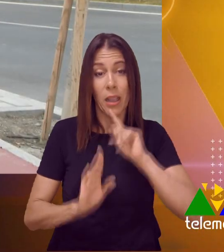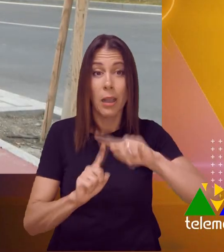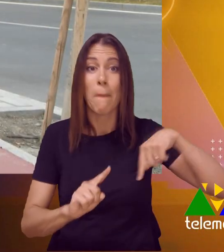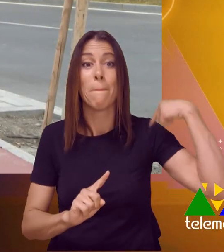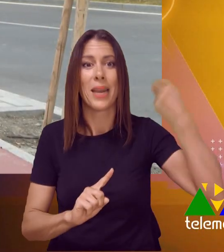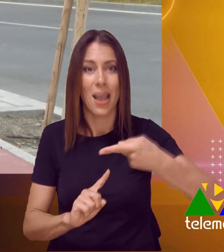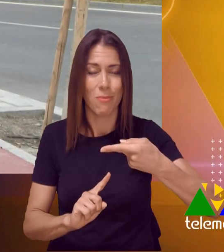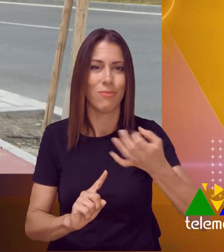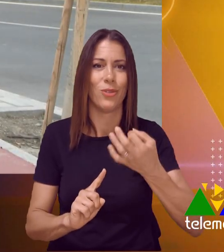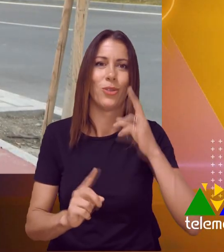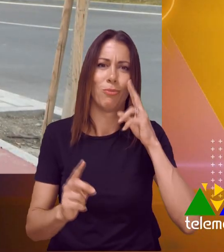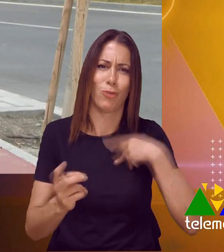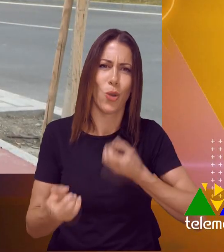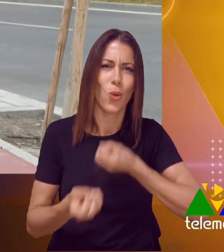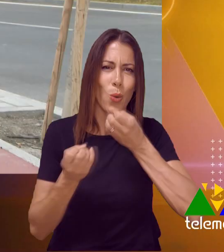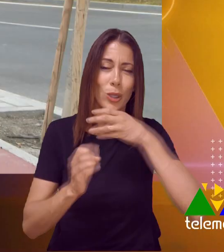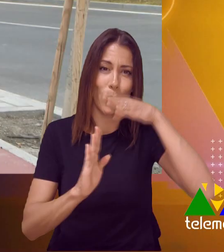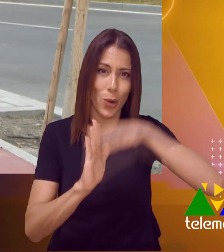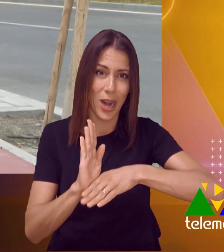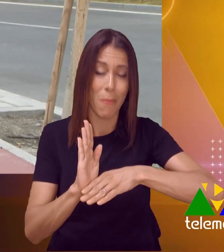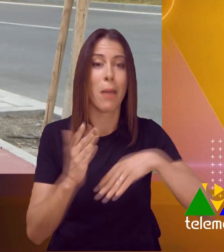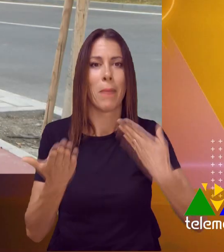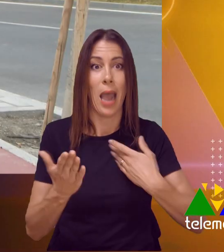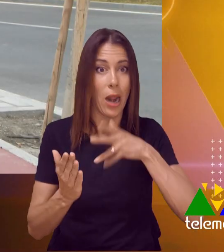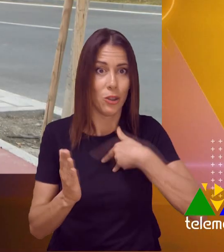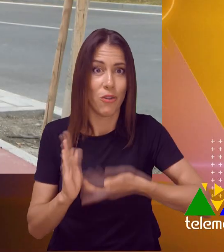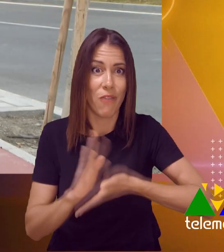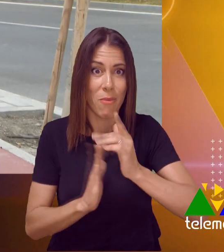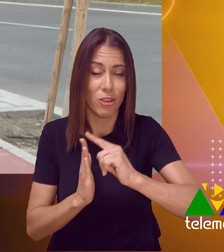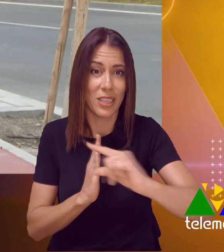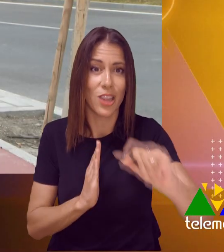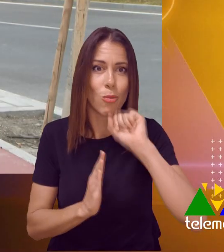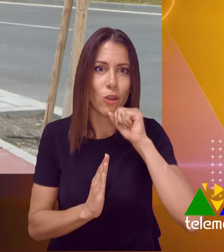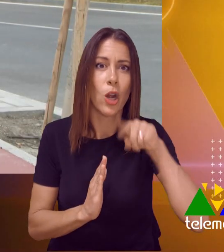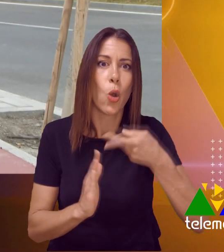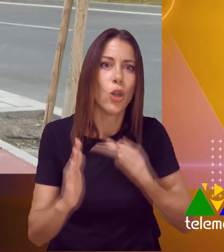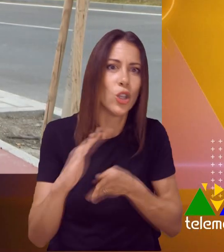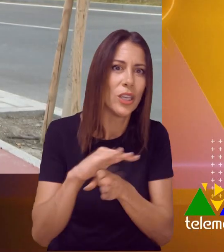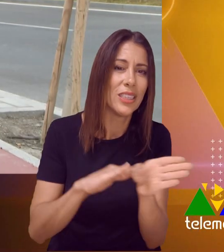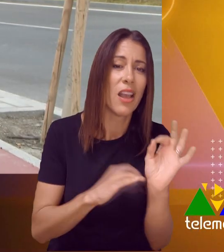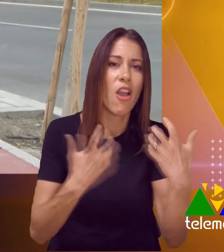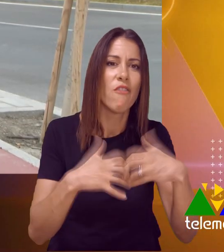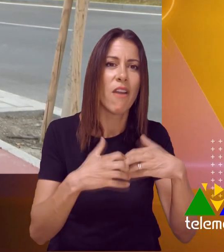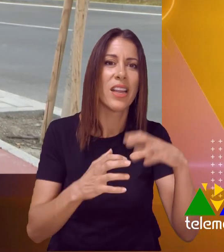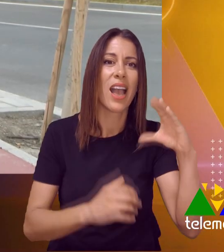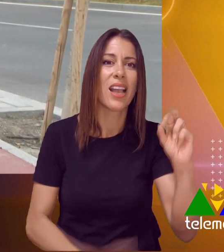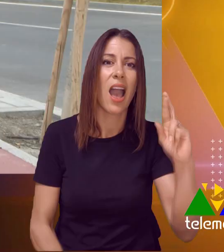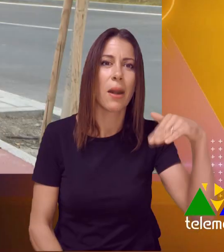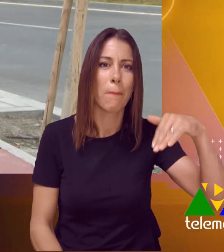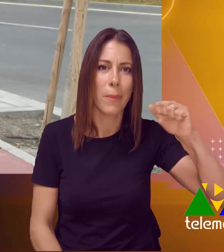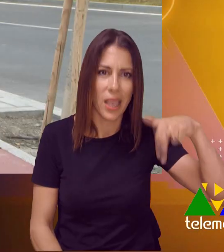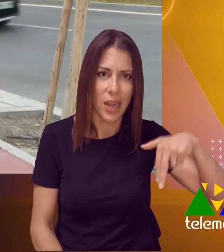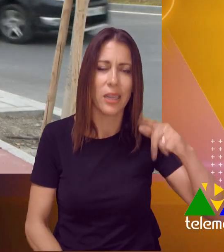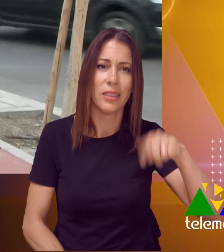programa, porque vamos a seguir saliendo de Motril y nos vamos a encontrar, entre otros, por la fábrica del Carmen también, y toda esa